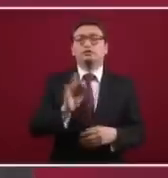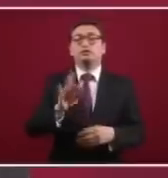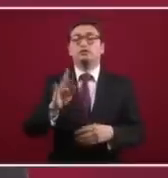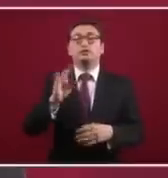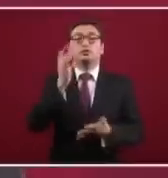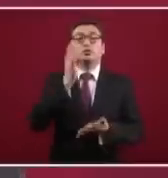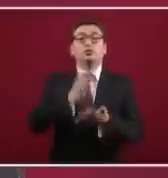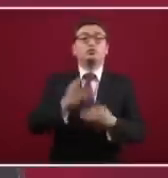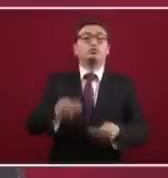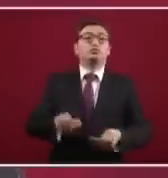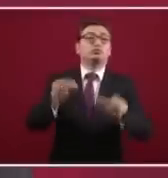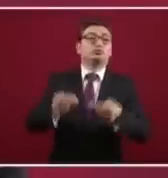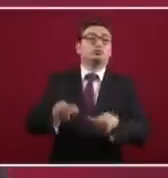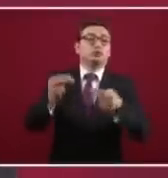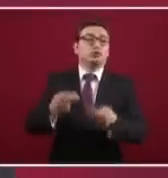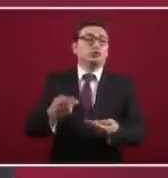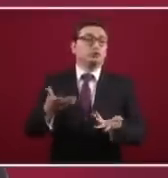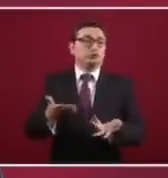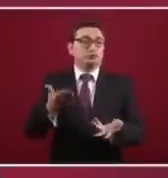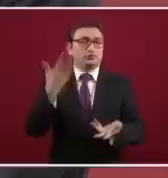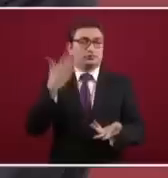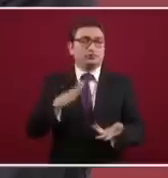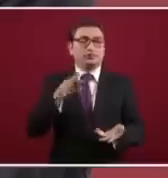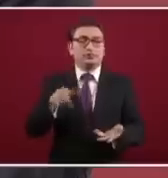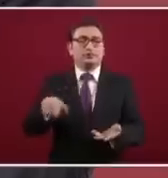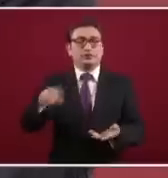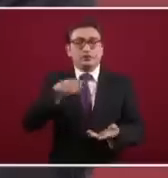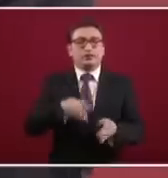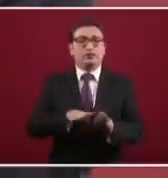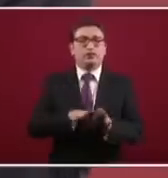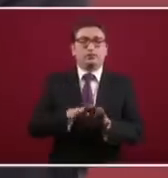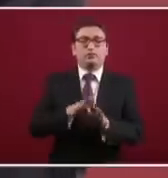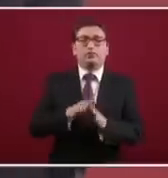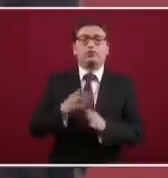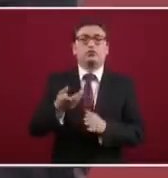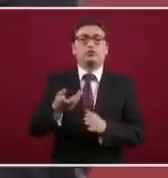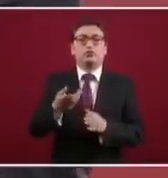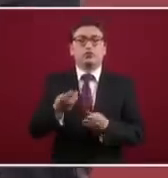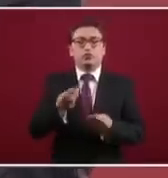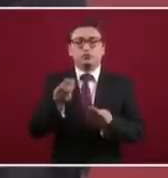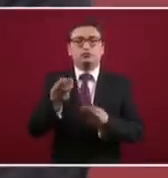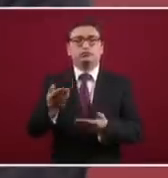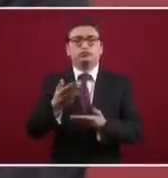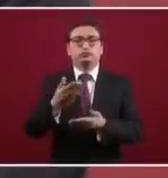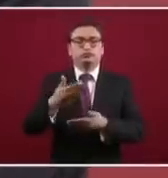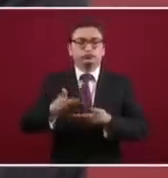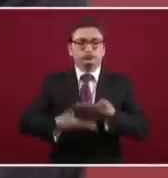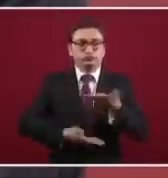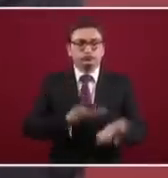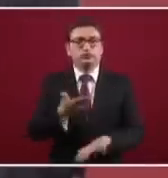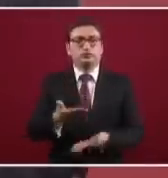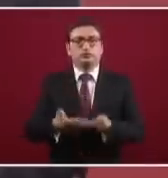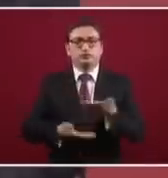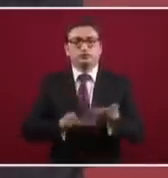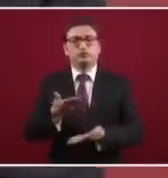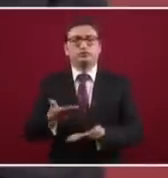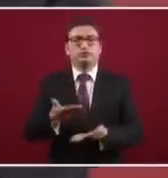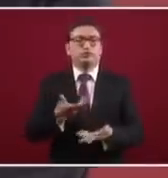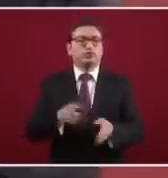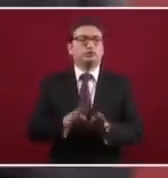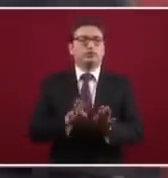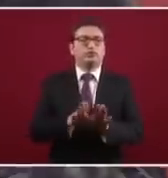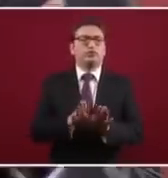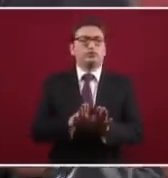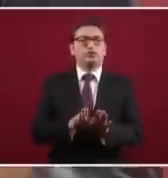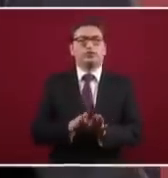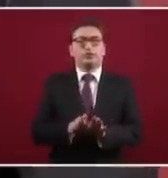negocio de estar ofreciendo este servicio a cambio